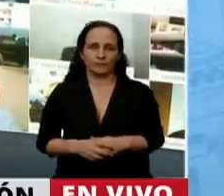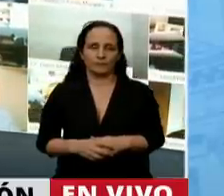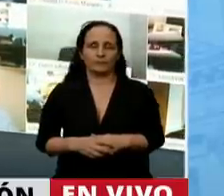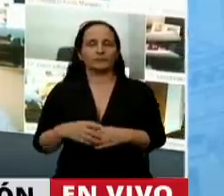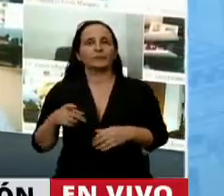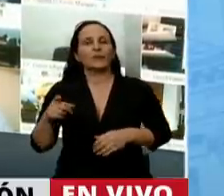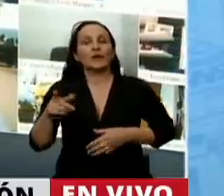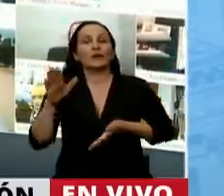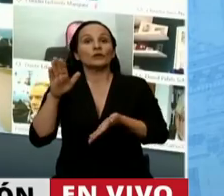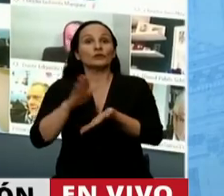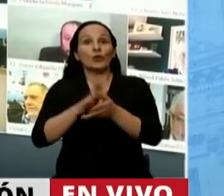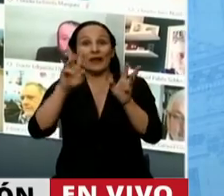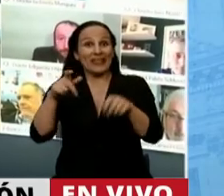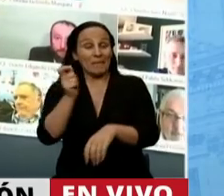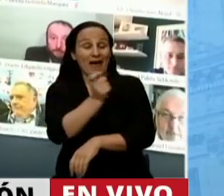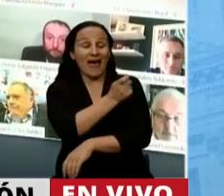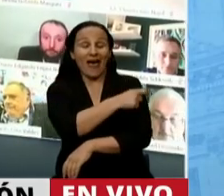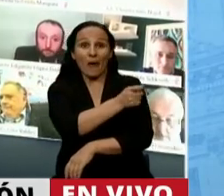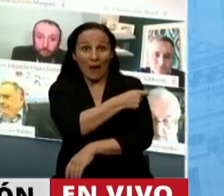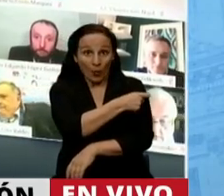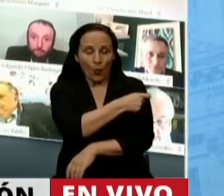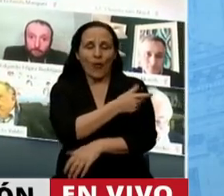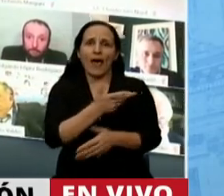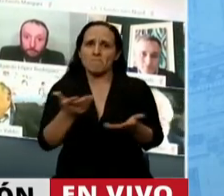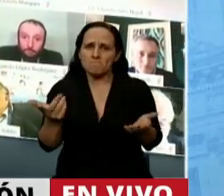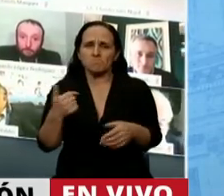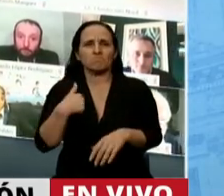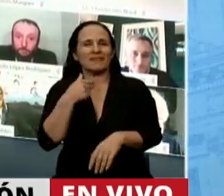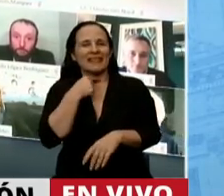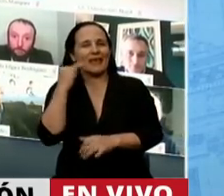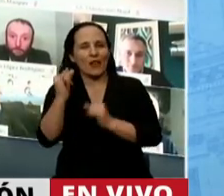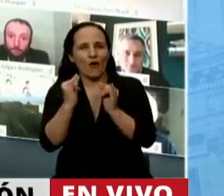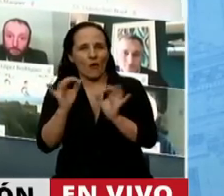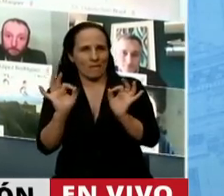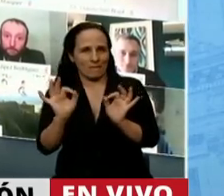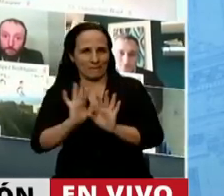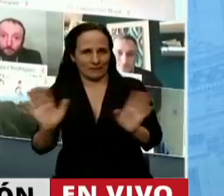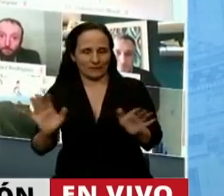Con respecto al tema de vacunas, quería terminar con esto.